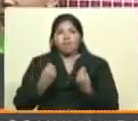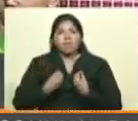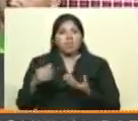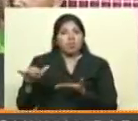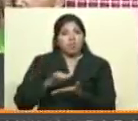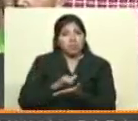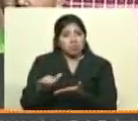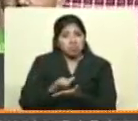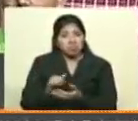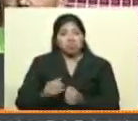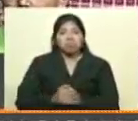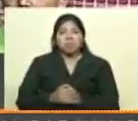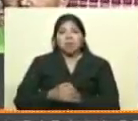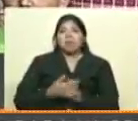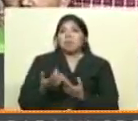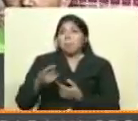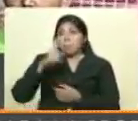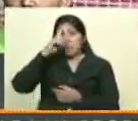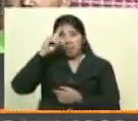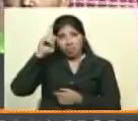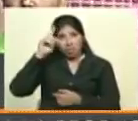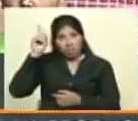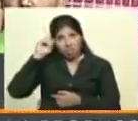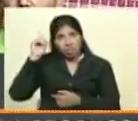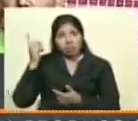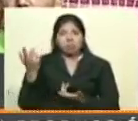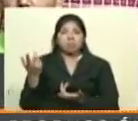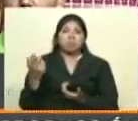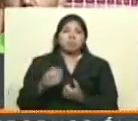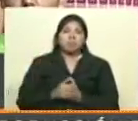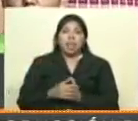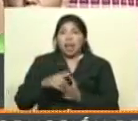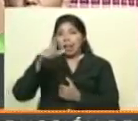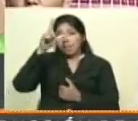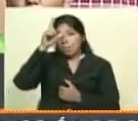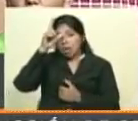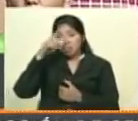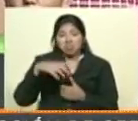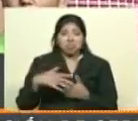en todo el mundo. ¿Y quién le paga los pasajes?